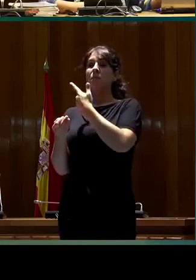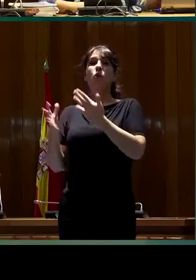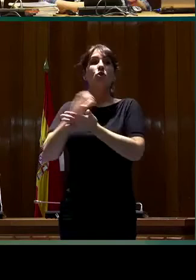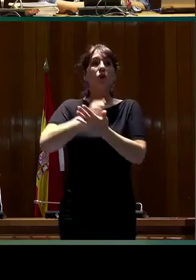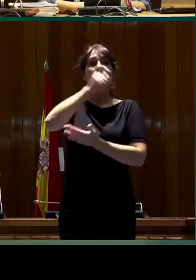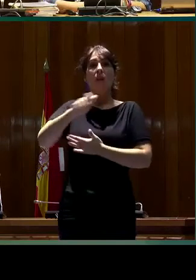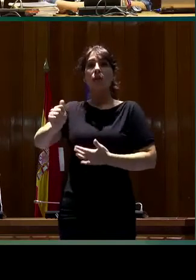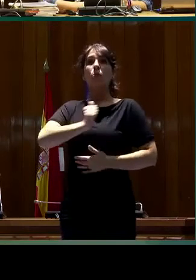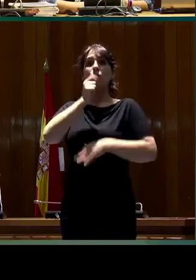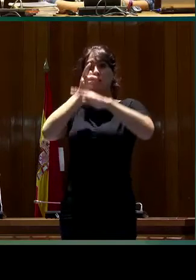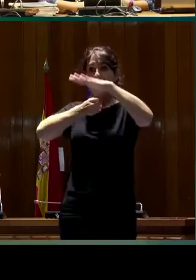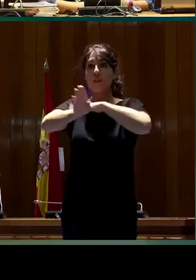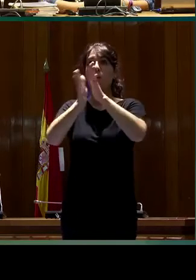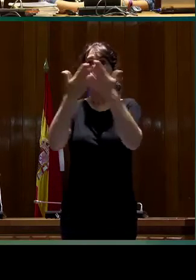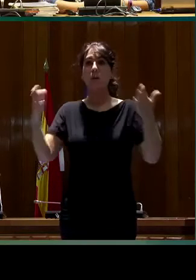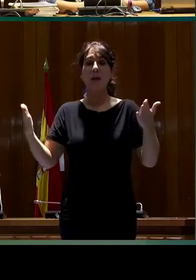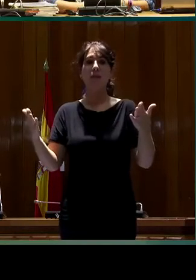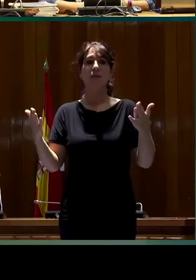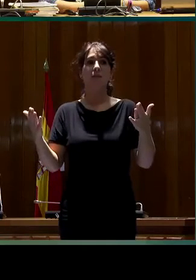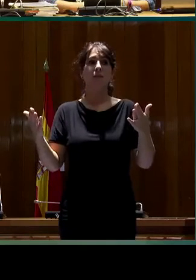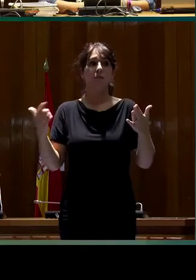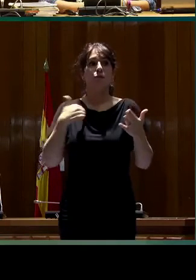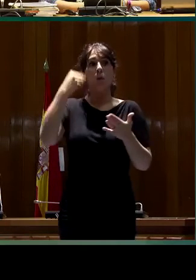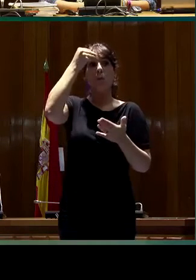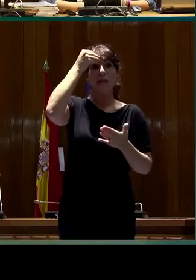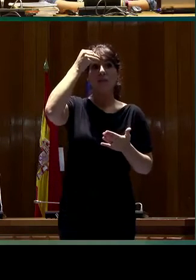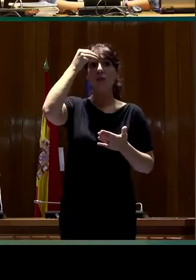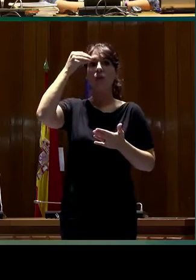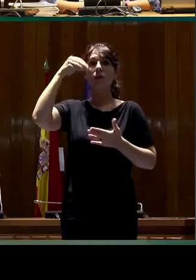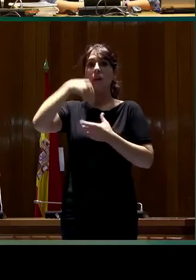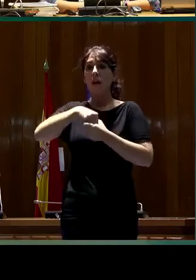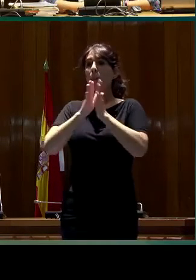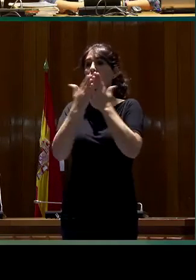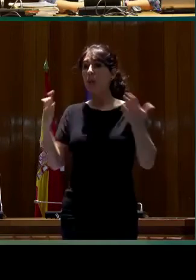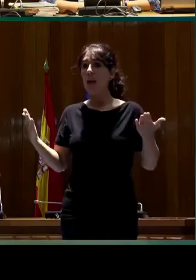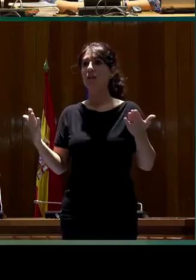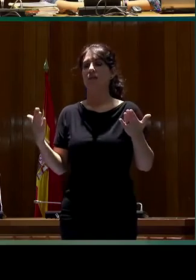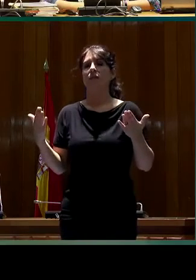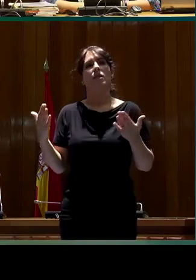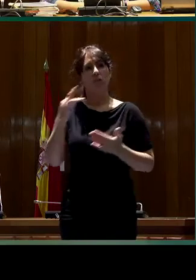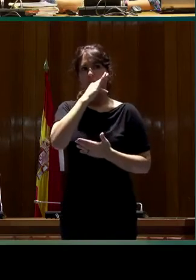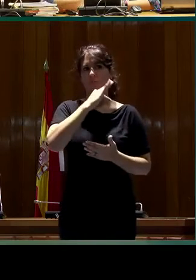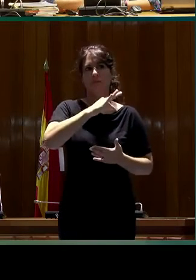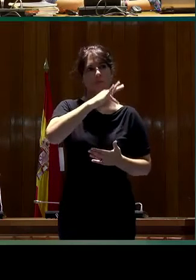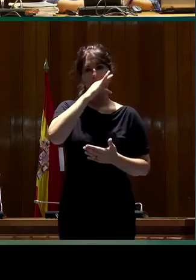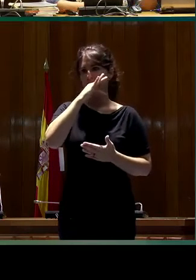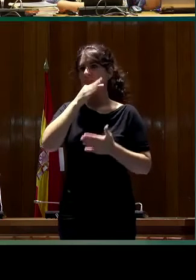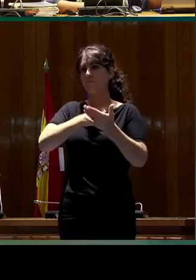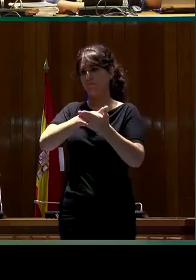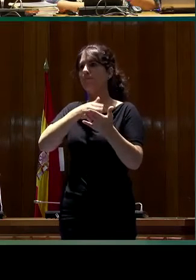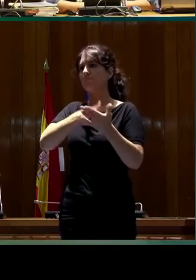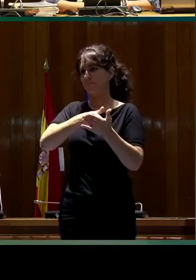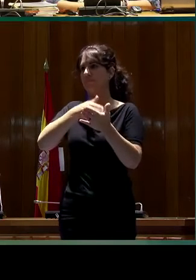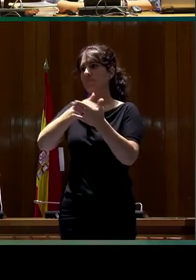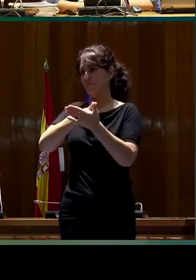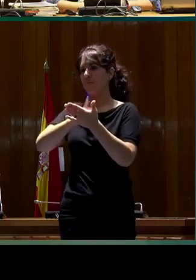tienen oportunidades de acceso, yo pienso que en bibliotecas sigue habiendo bastantes barreras. Ahora